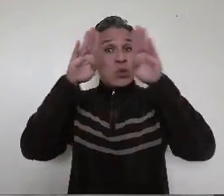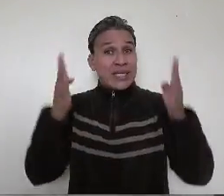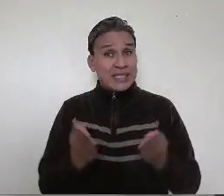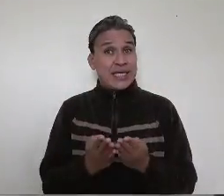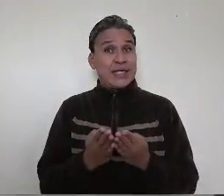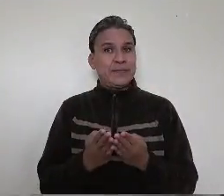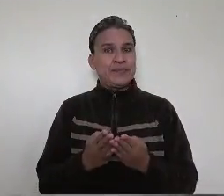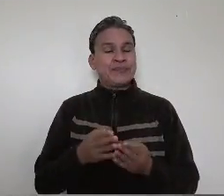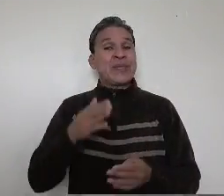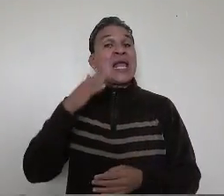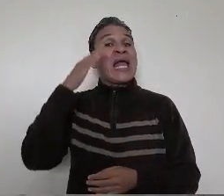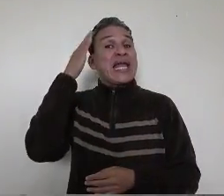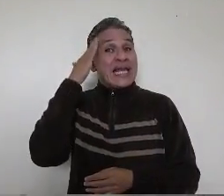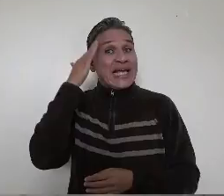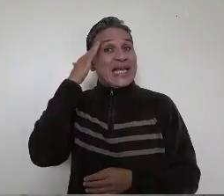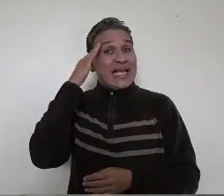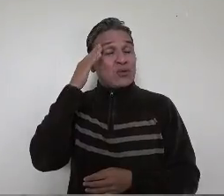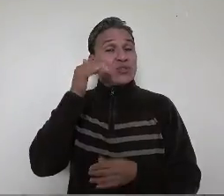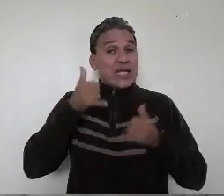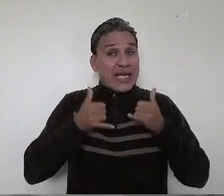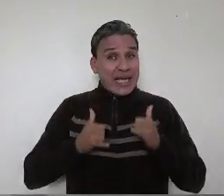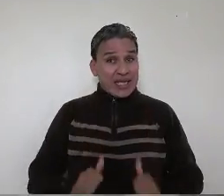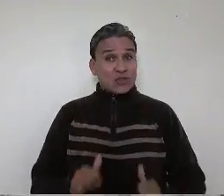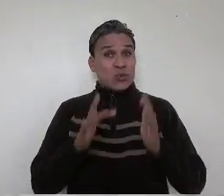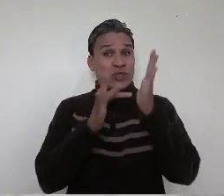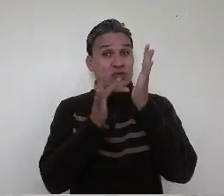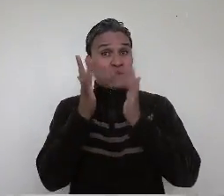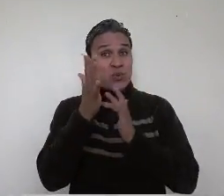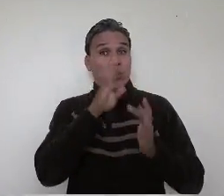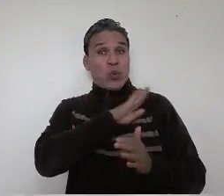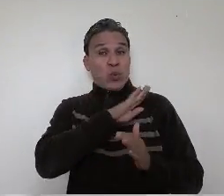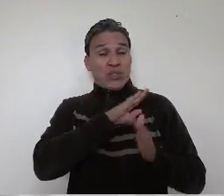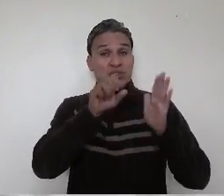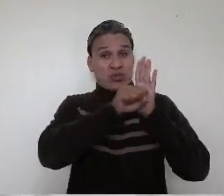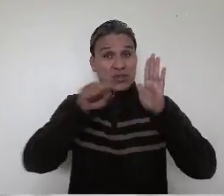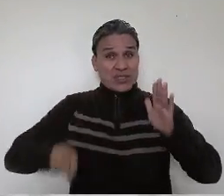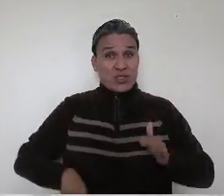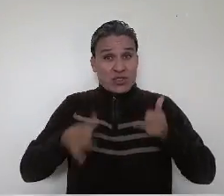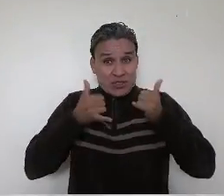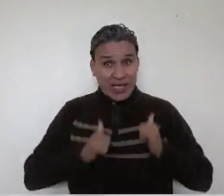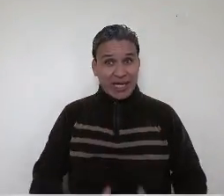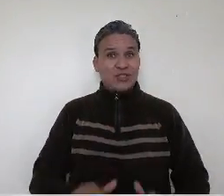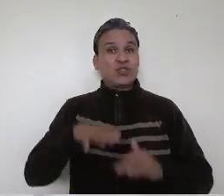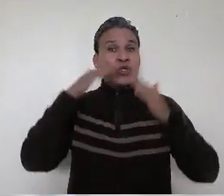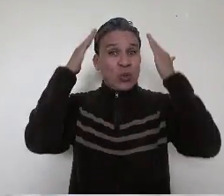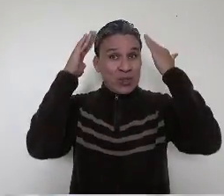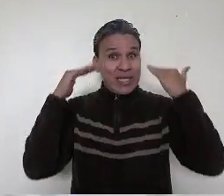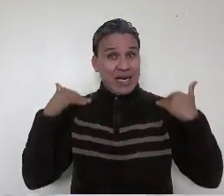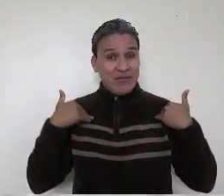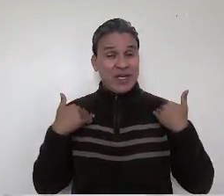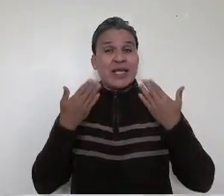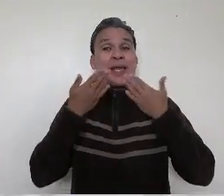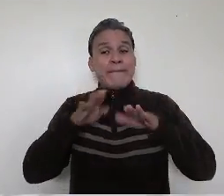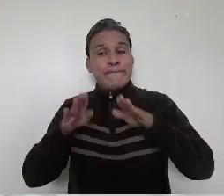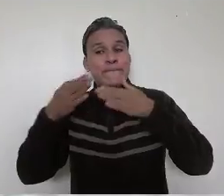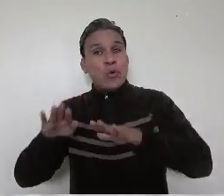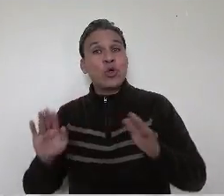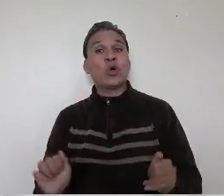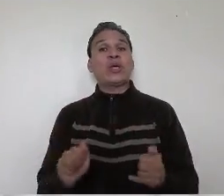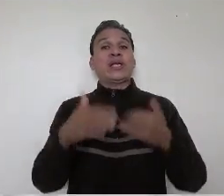¿Creen ustedes en Jesucristo, su único Hijo, nuestro Señor, que nació de la Virgen María, que murió, resucitó y nos dio la